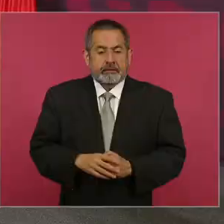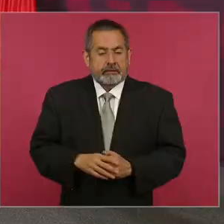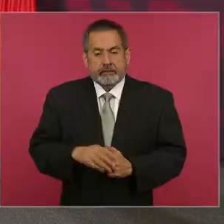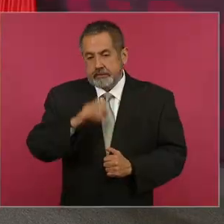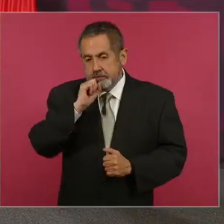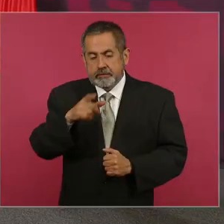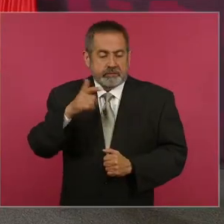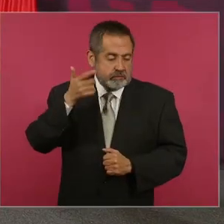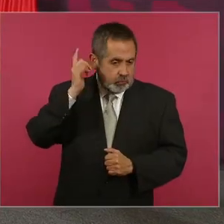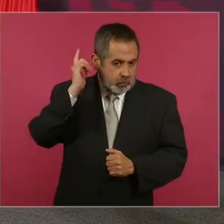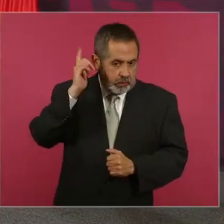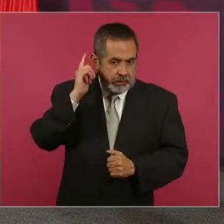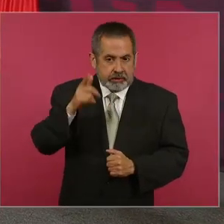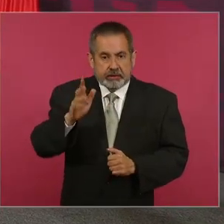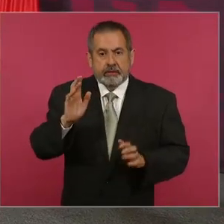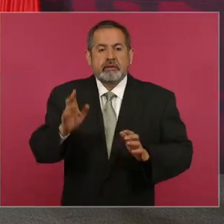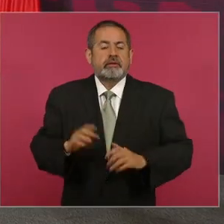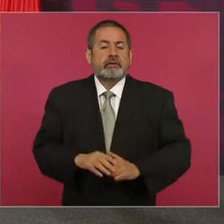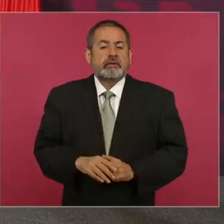ojalá y